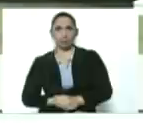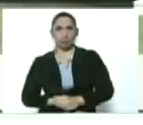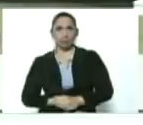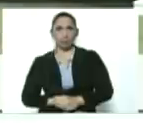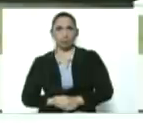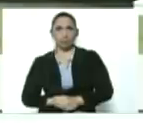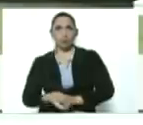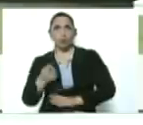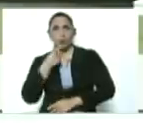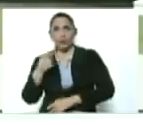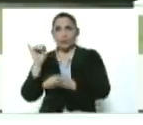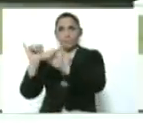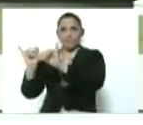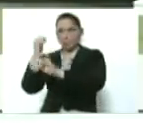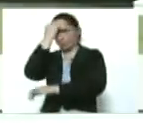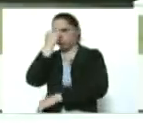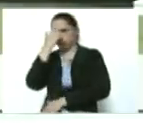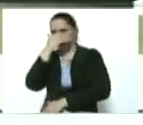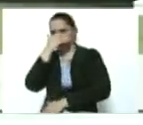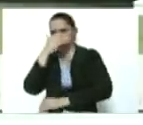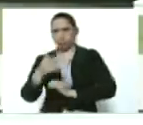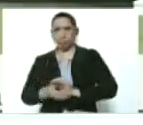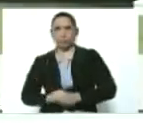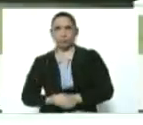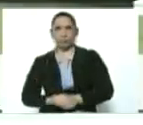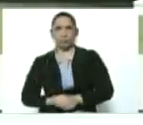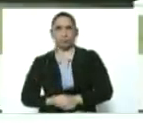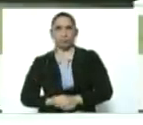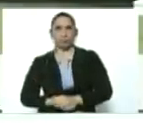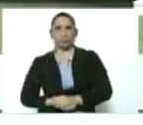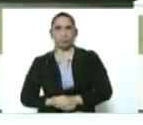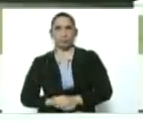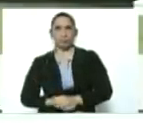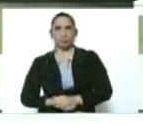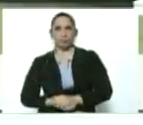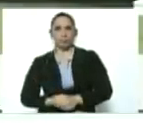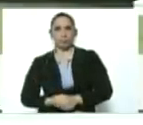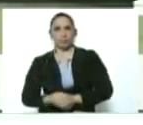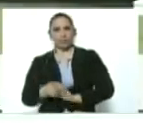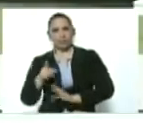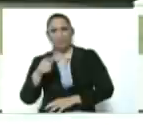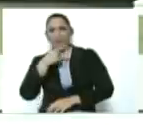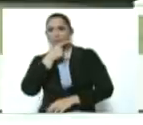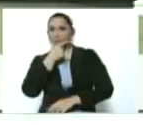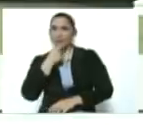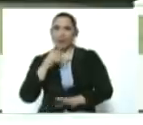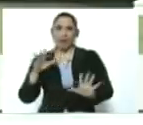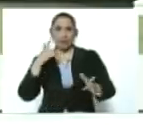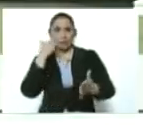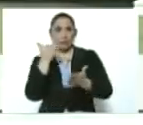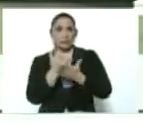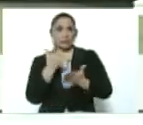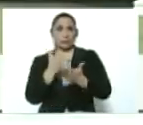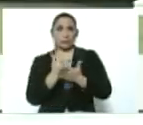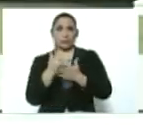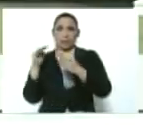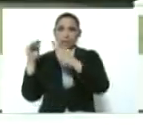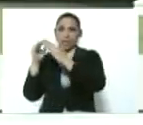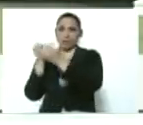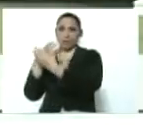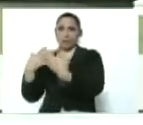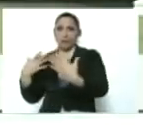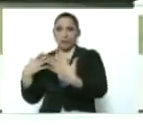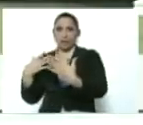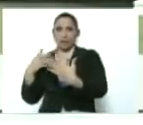lo dicen los propios mercenarios sería muy fácil verificar en la casa blanca la